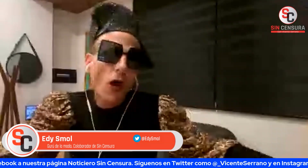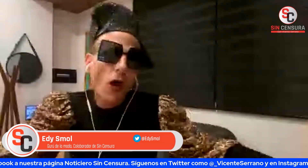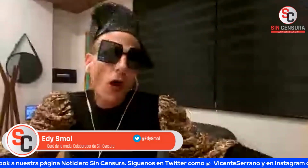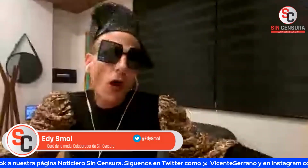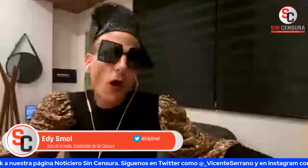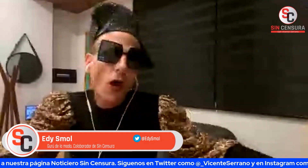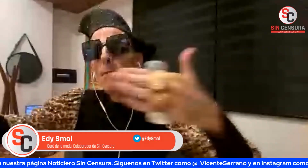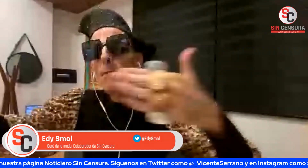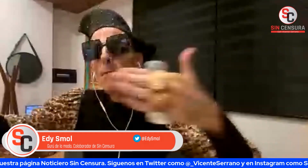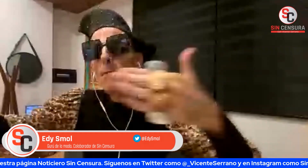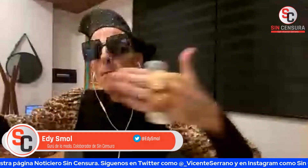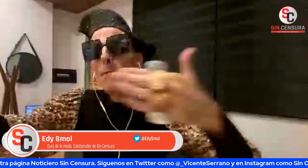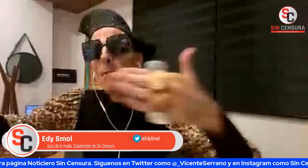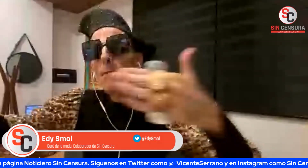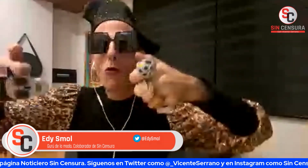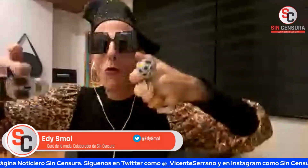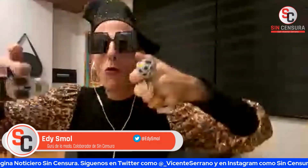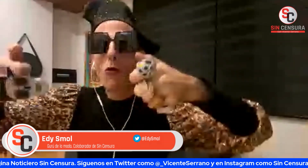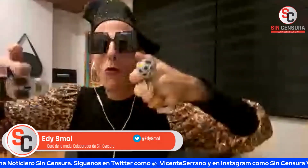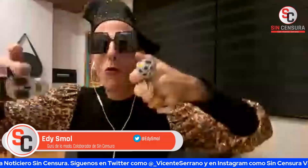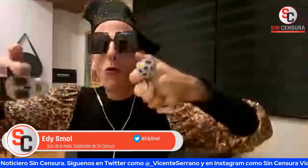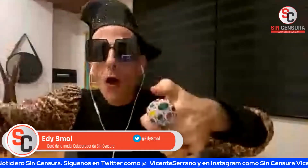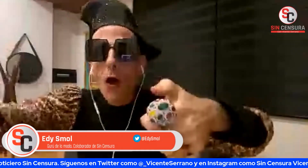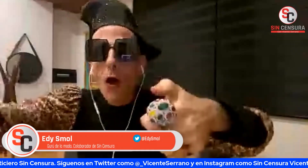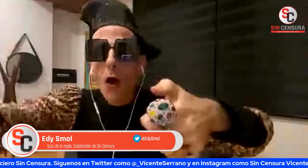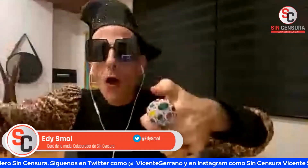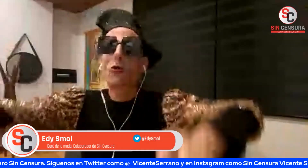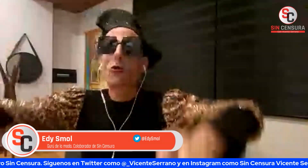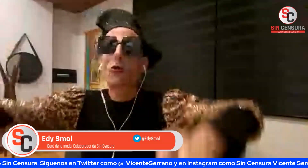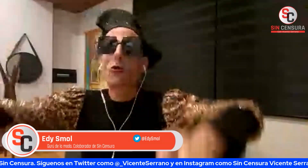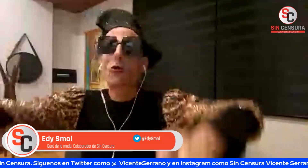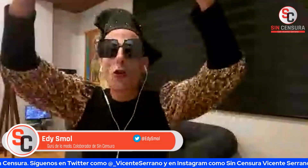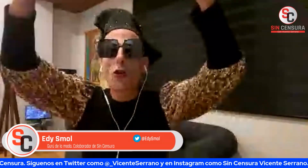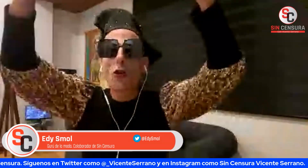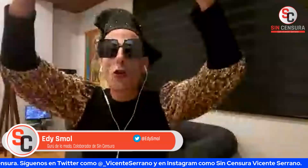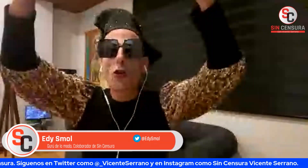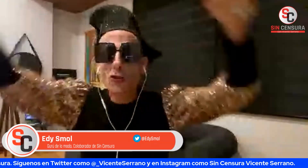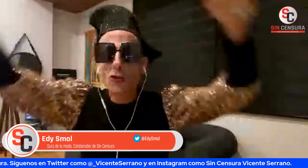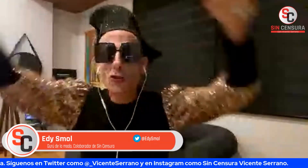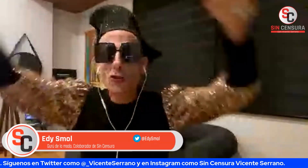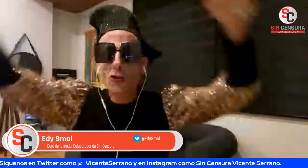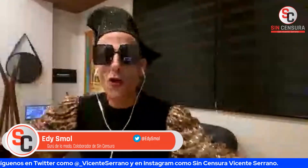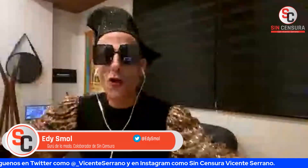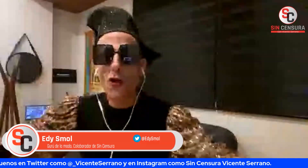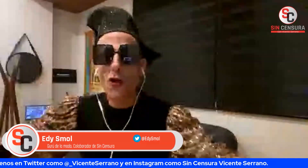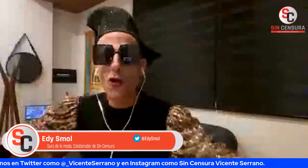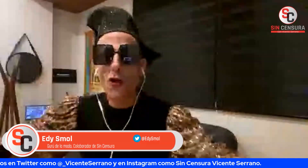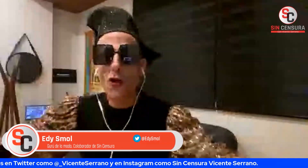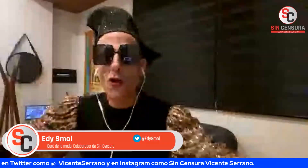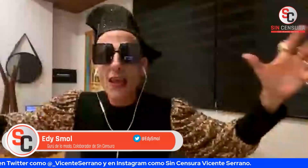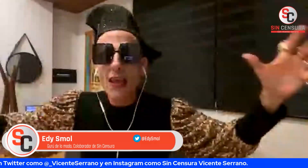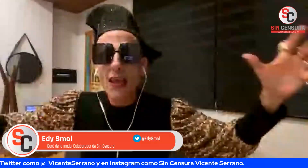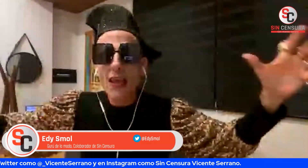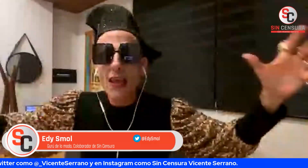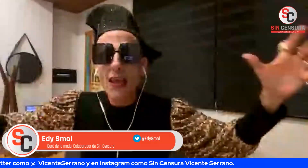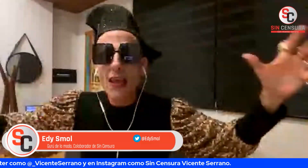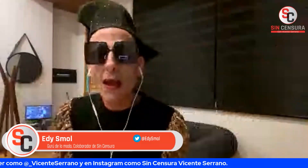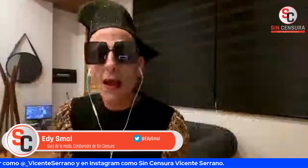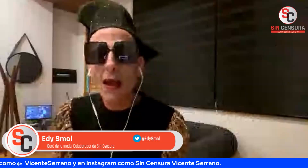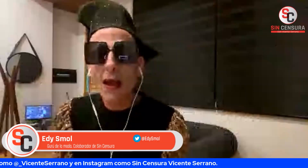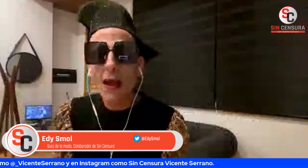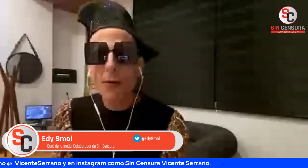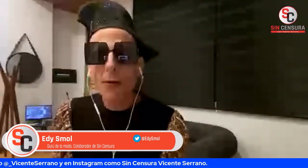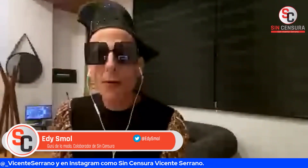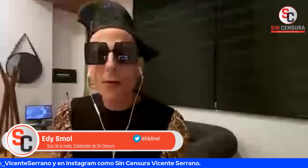el precio. Si hay poco producto y mucho dinero, pues subes todos los precios, subes todo el tema, y como no